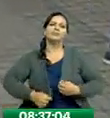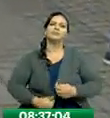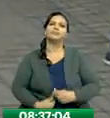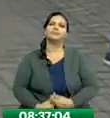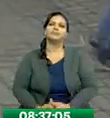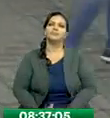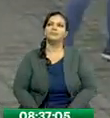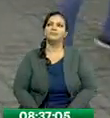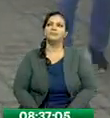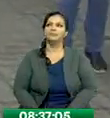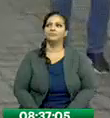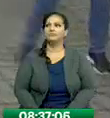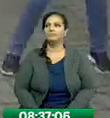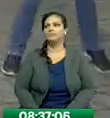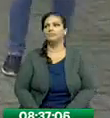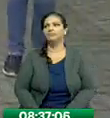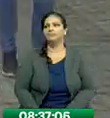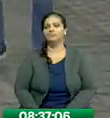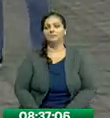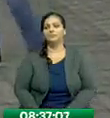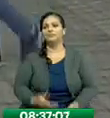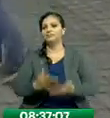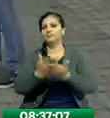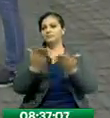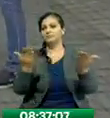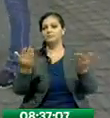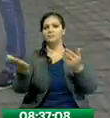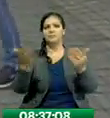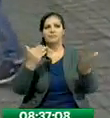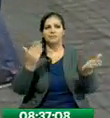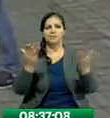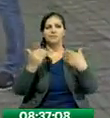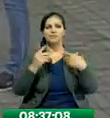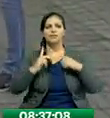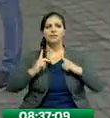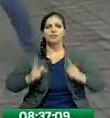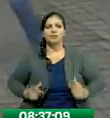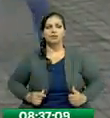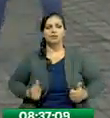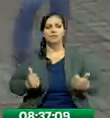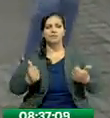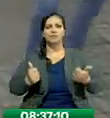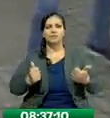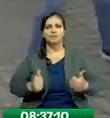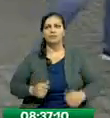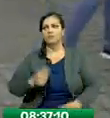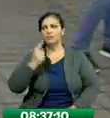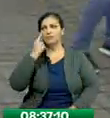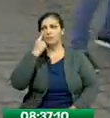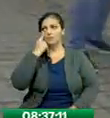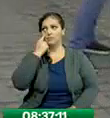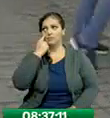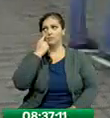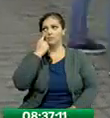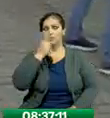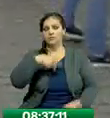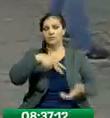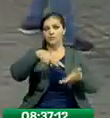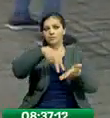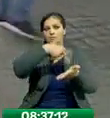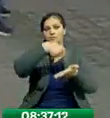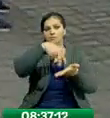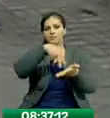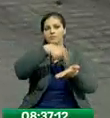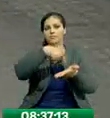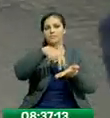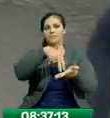merece vivir bien por eso hay que cuidar el corazón una bolita de un bailecito